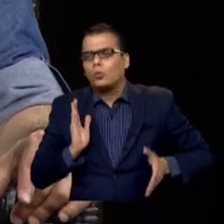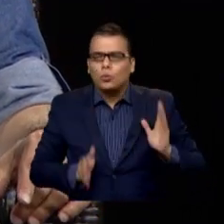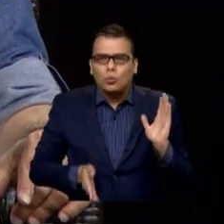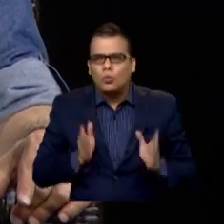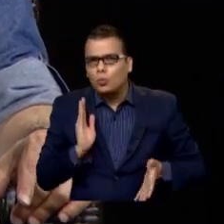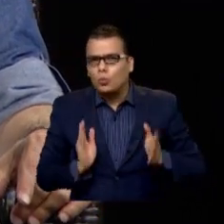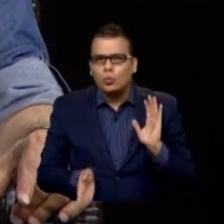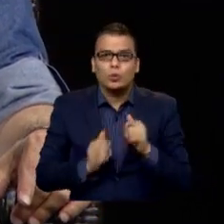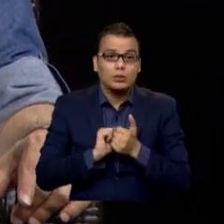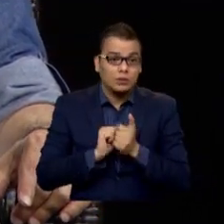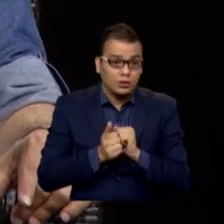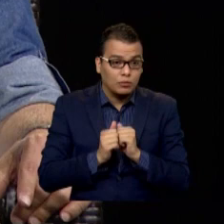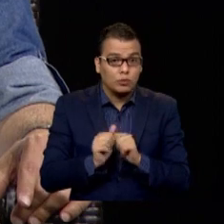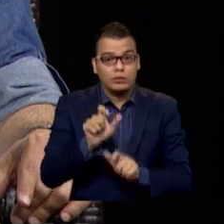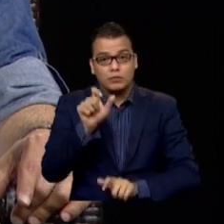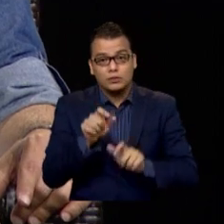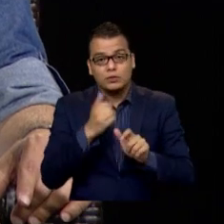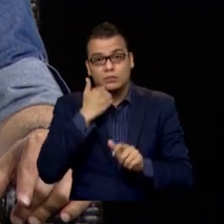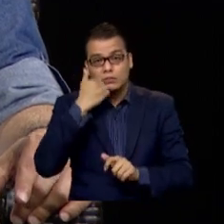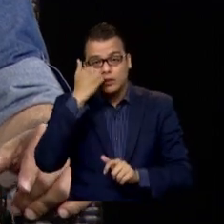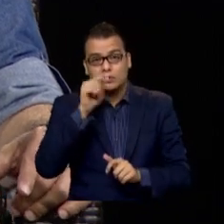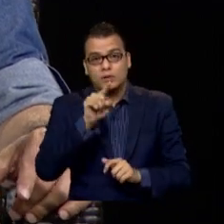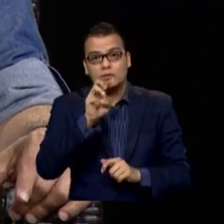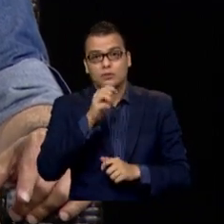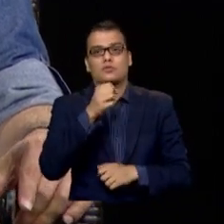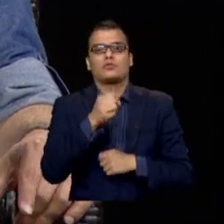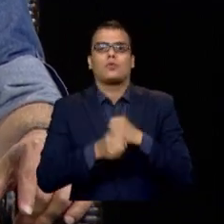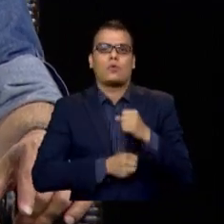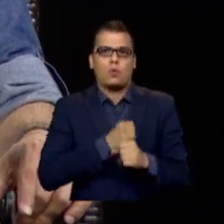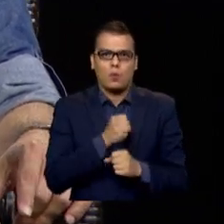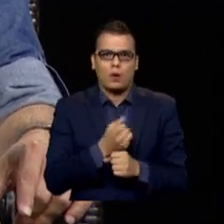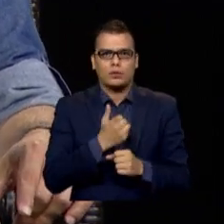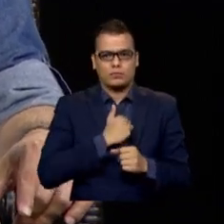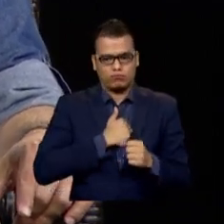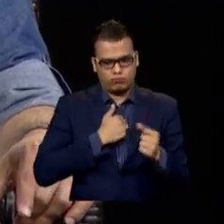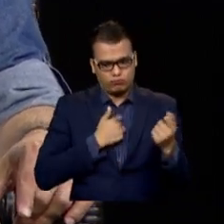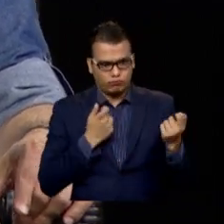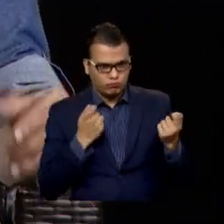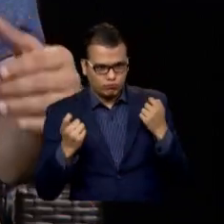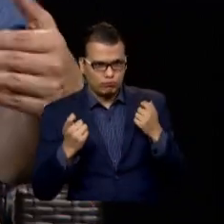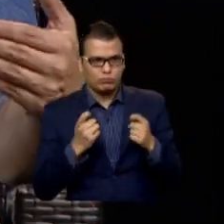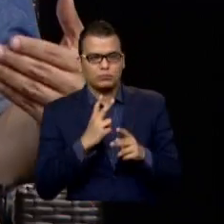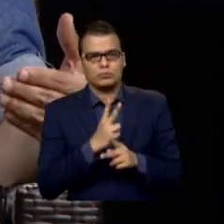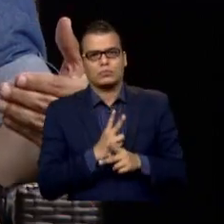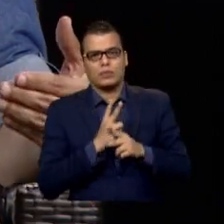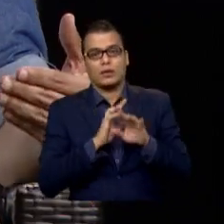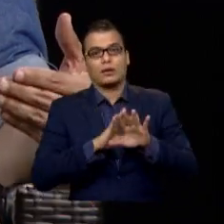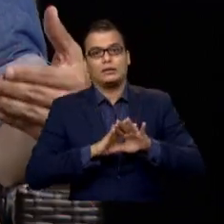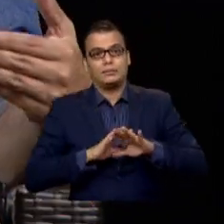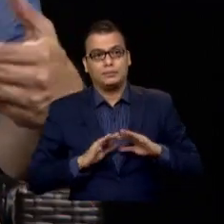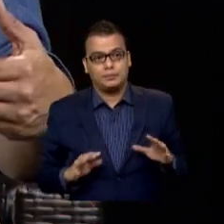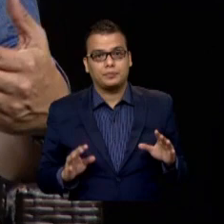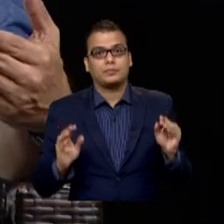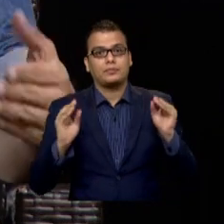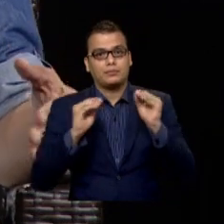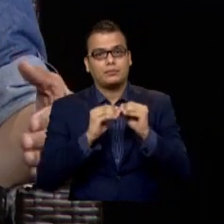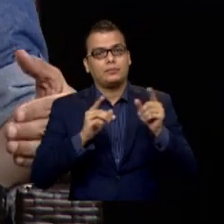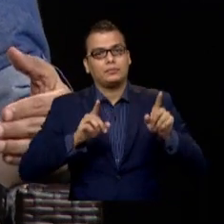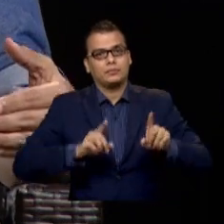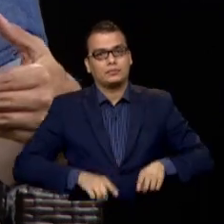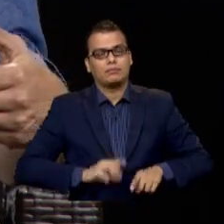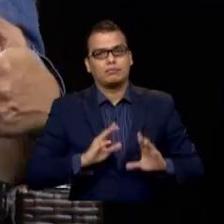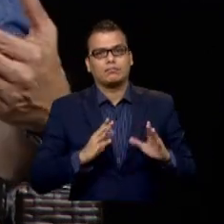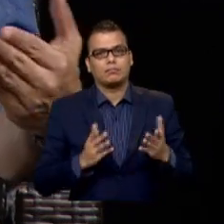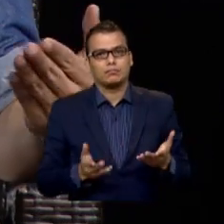deporte las personas mayores de 18 años con las precauciones pertinentes. Por eso también nosotros,